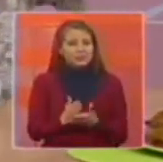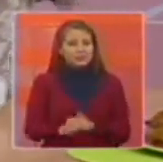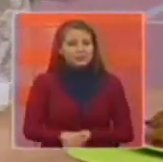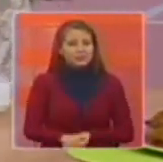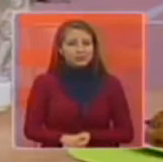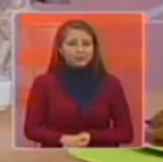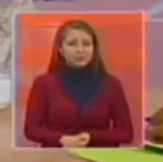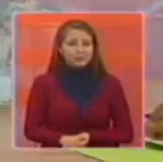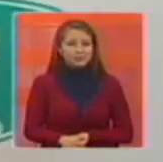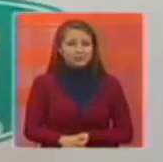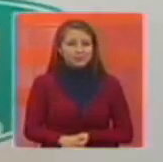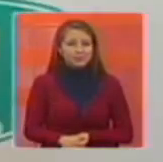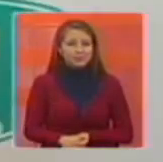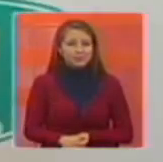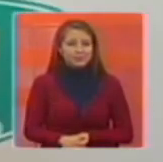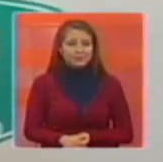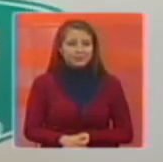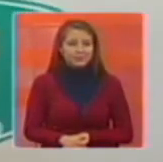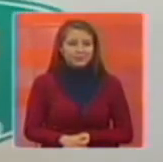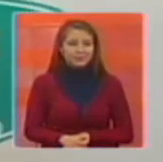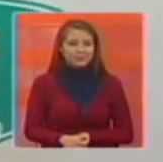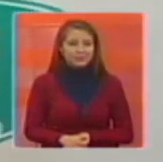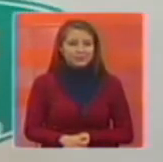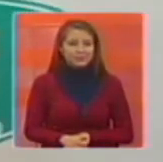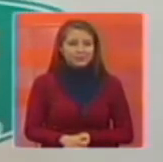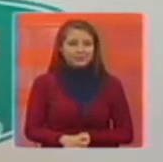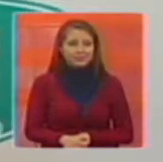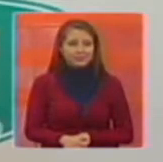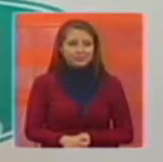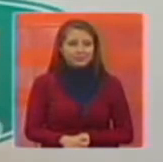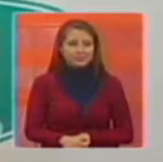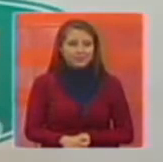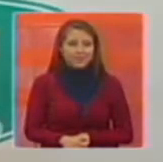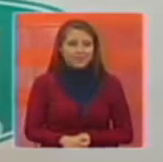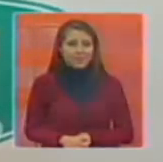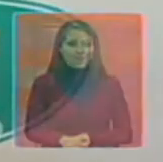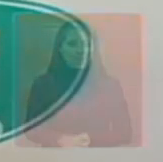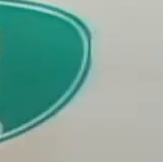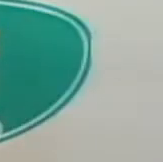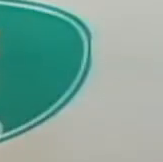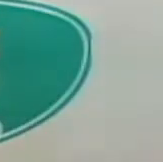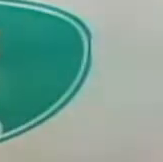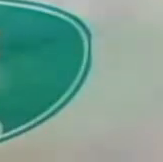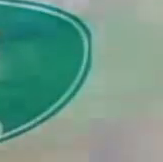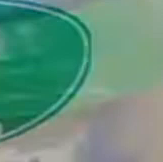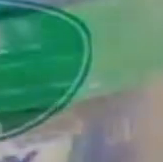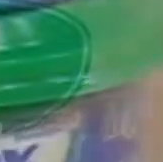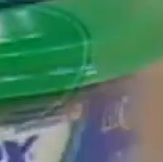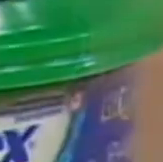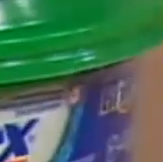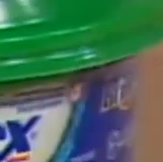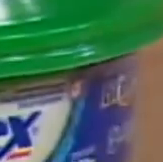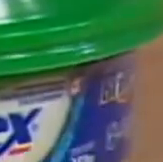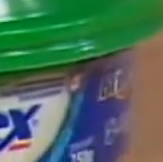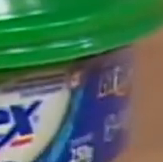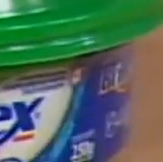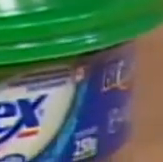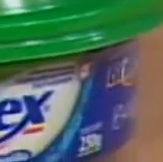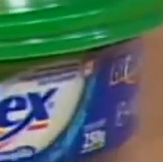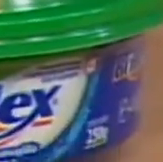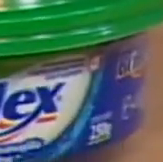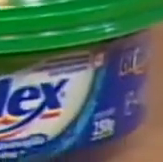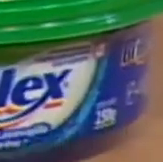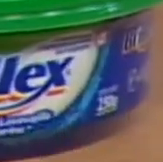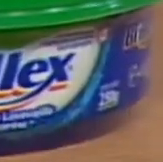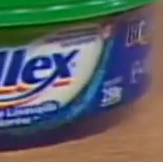Es lavar los platos. Y ahora, con Brillex, compartir las tareas del hogar es más fácil. El Brillex es una crema